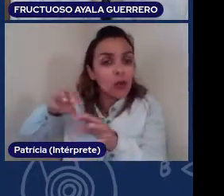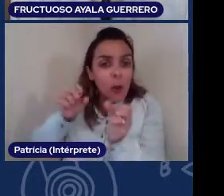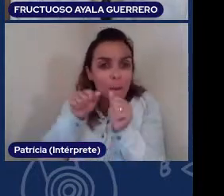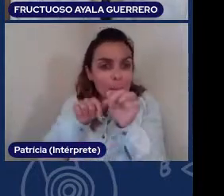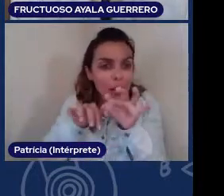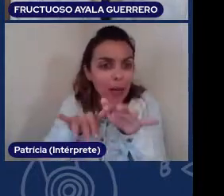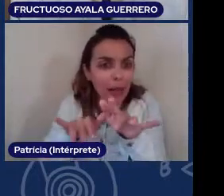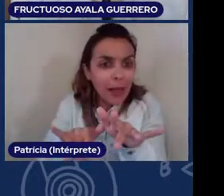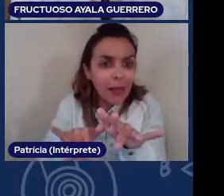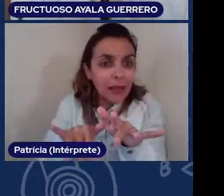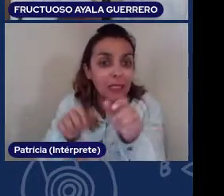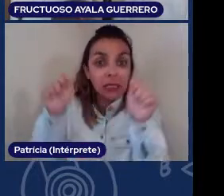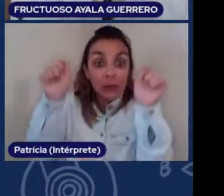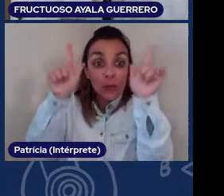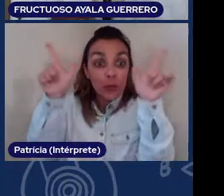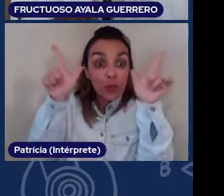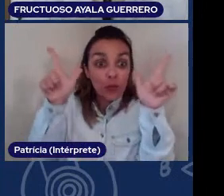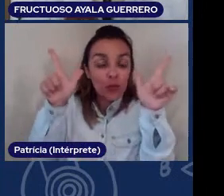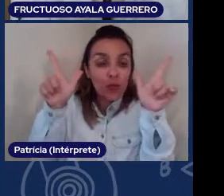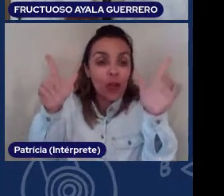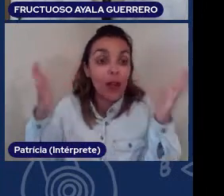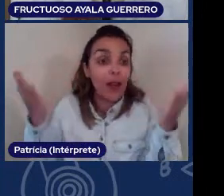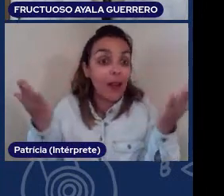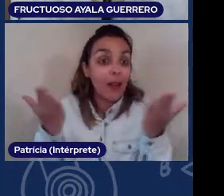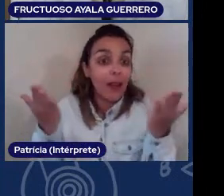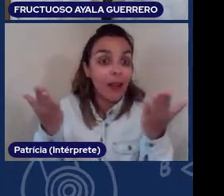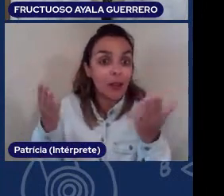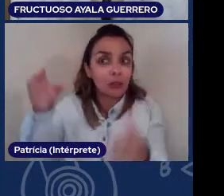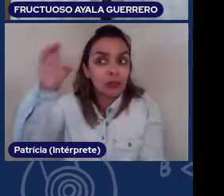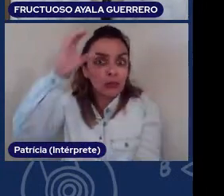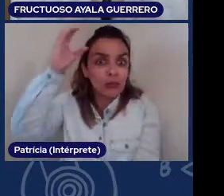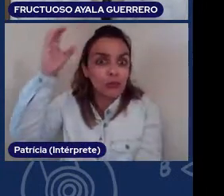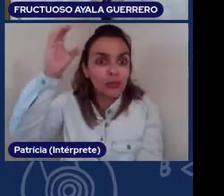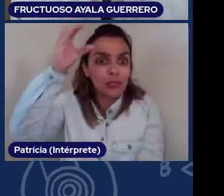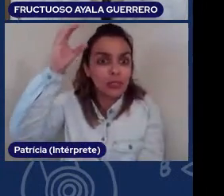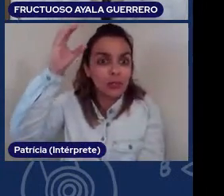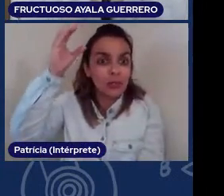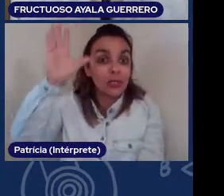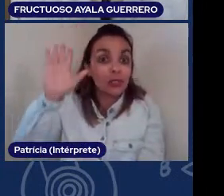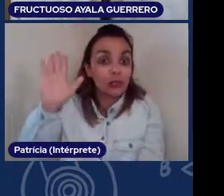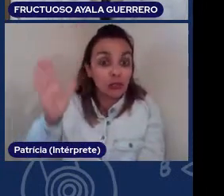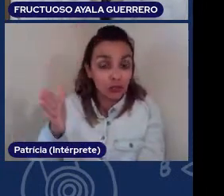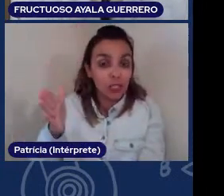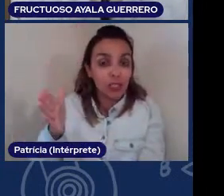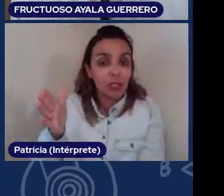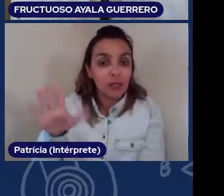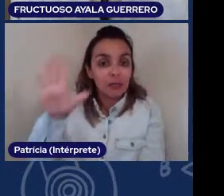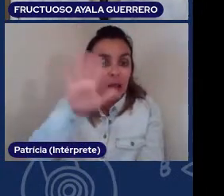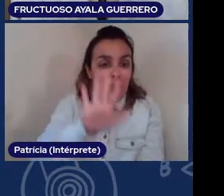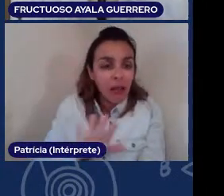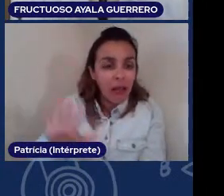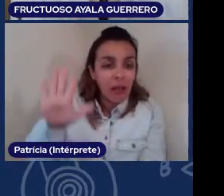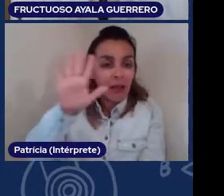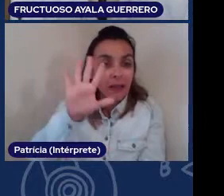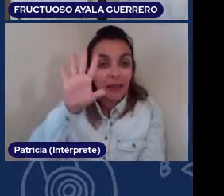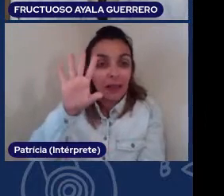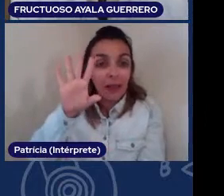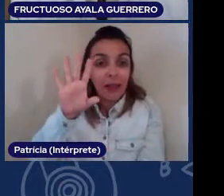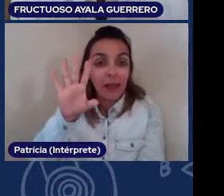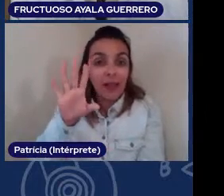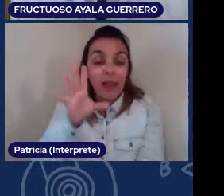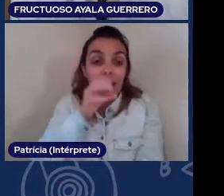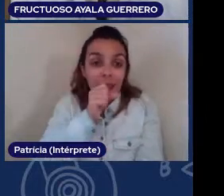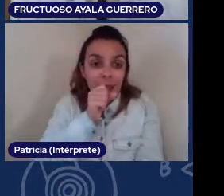es lo que está sucediendo en este momento en su cerebro. Están activando esta área para permanecer